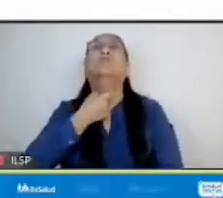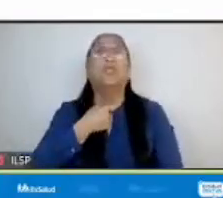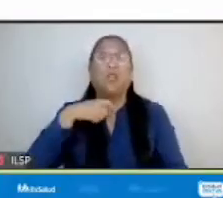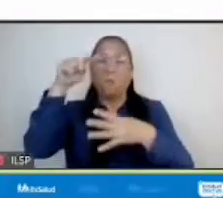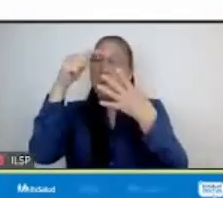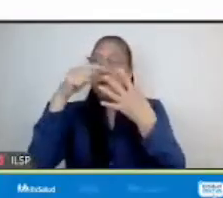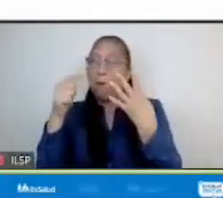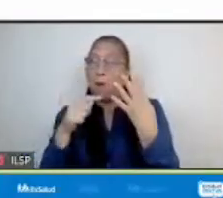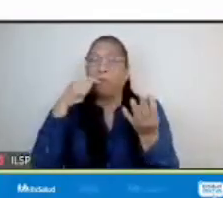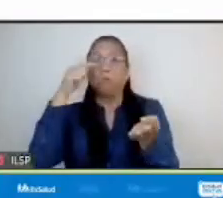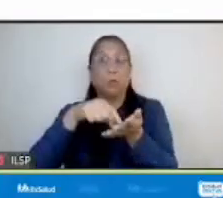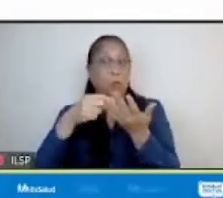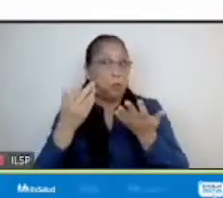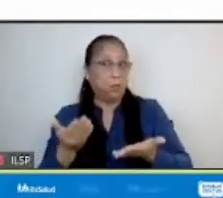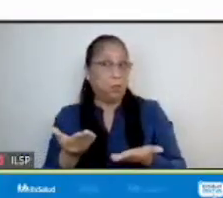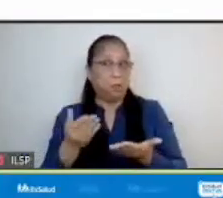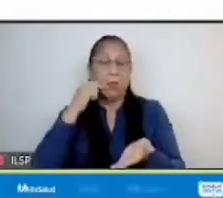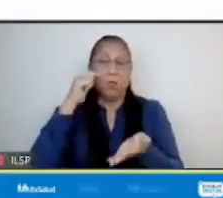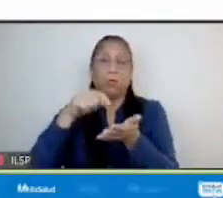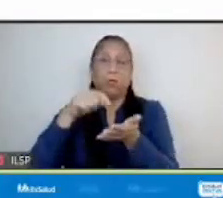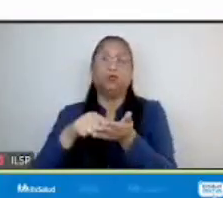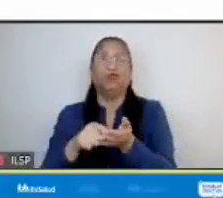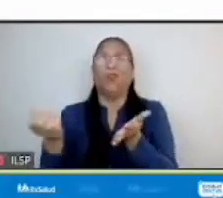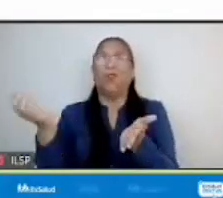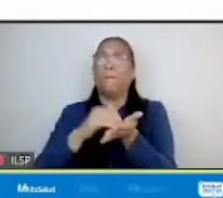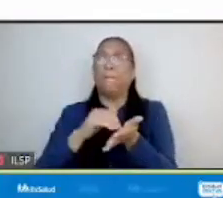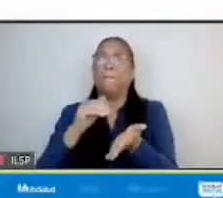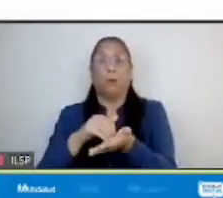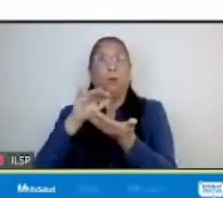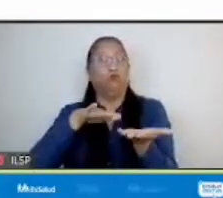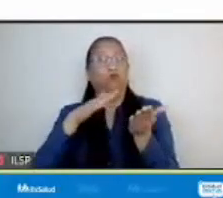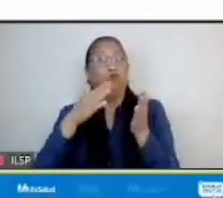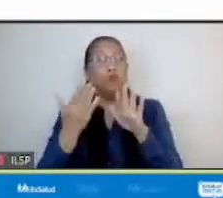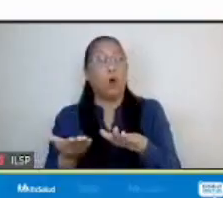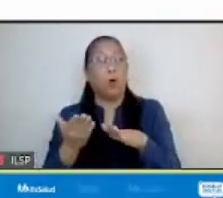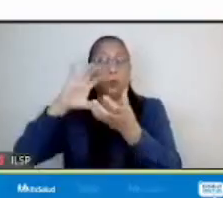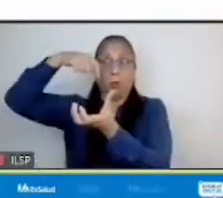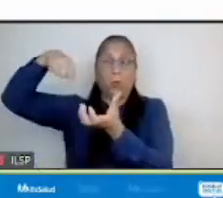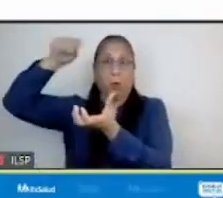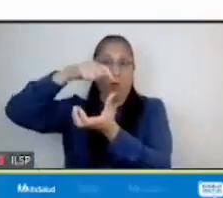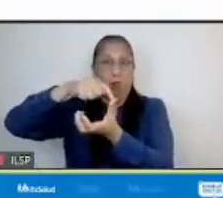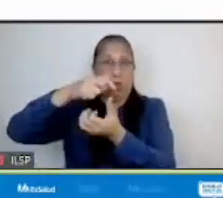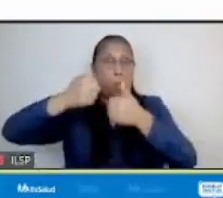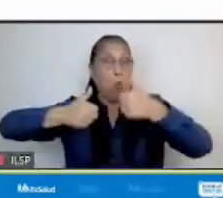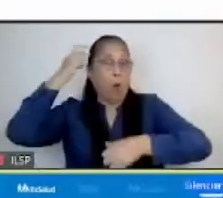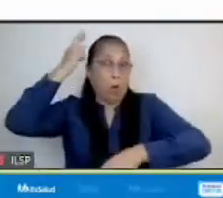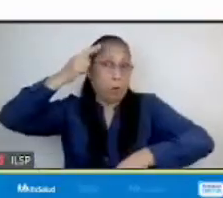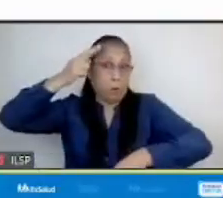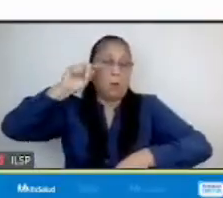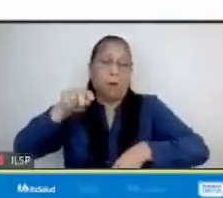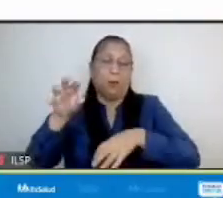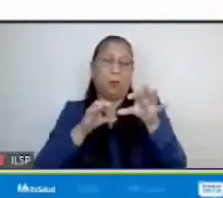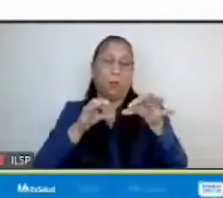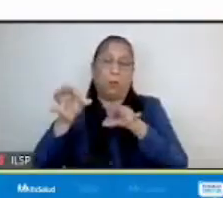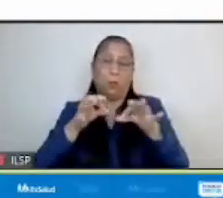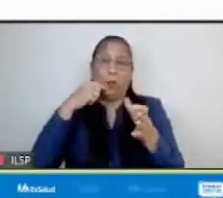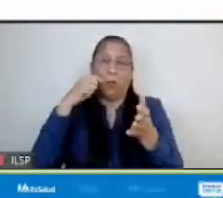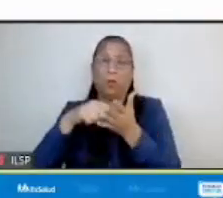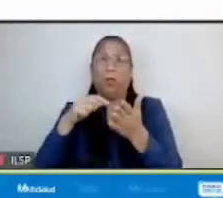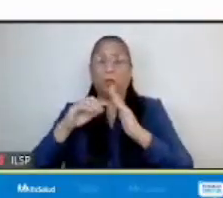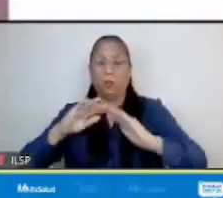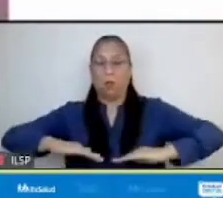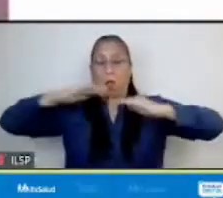Y también es una de las cosas de mayor mortalidad en el mundo. Y ya voy a explicar por qué justamente tiene que ver con la división de que si la vía aérea alta y vía